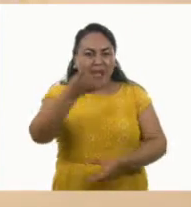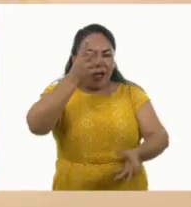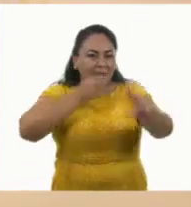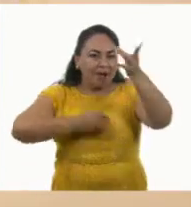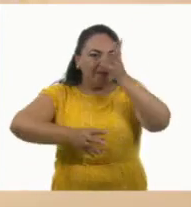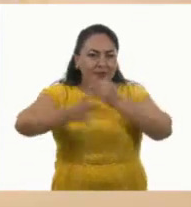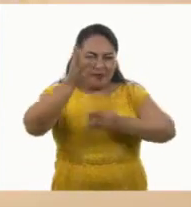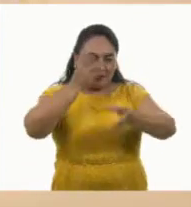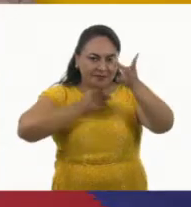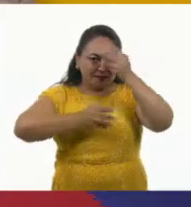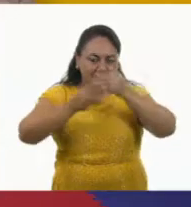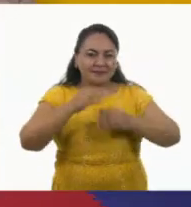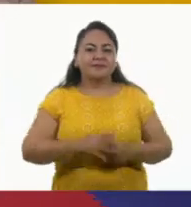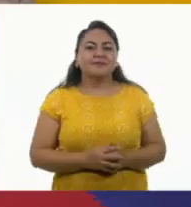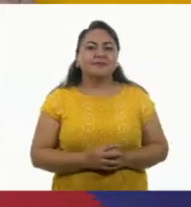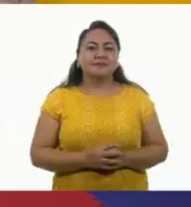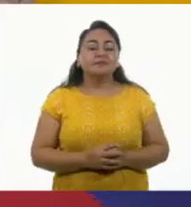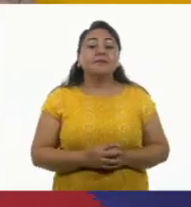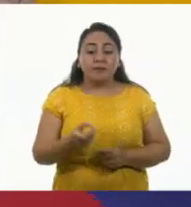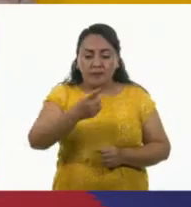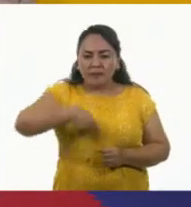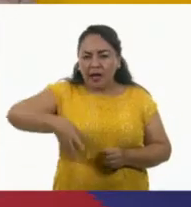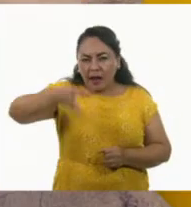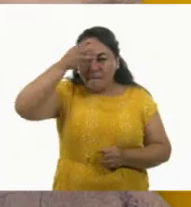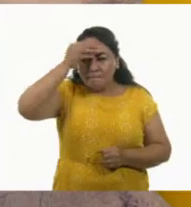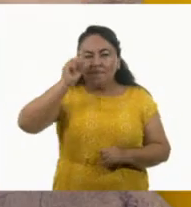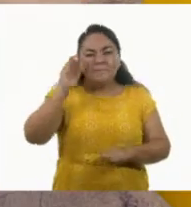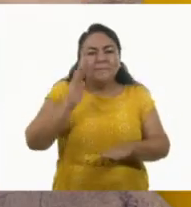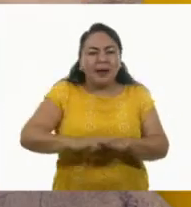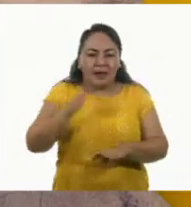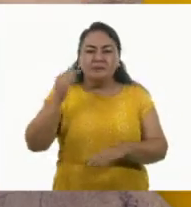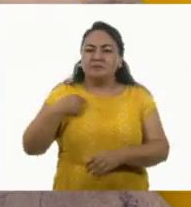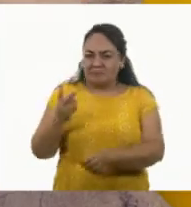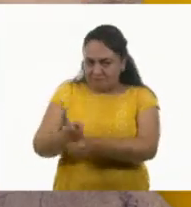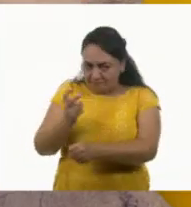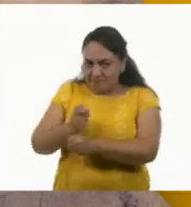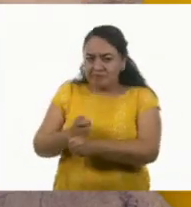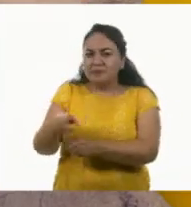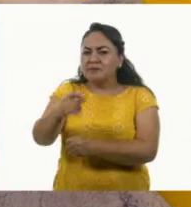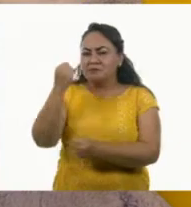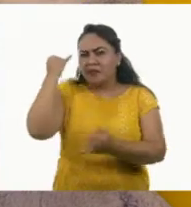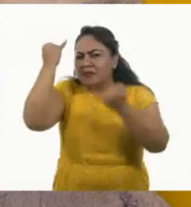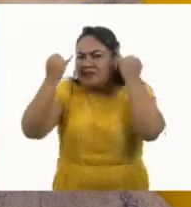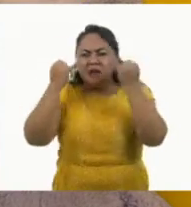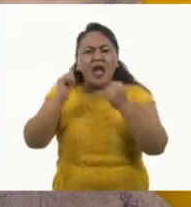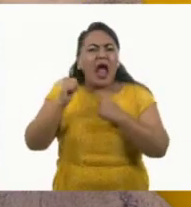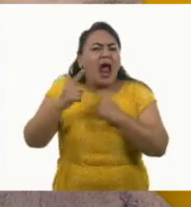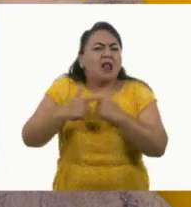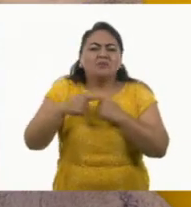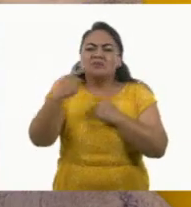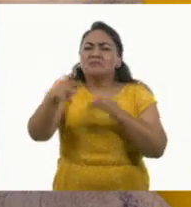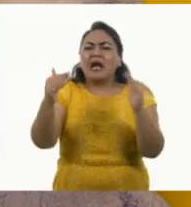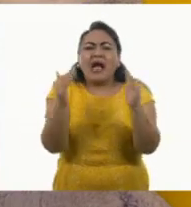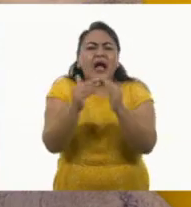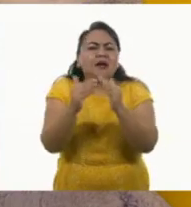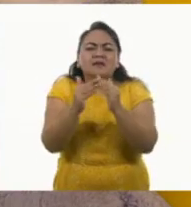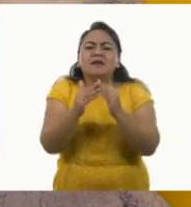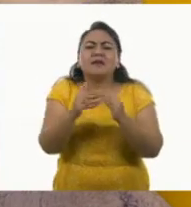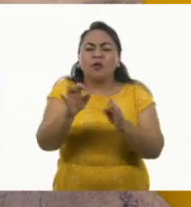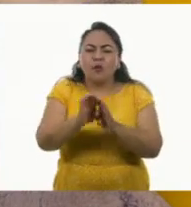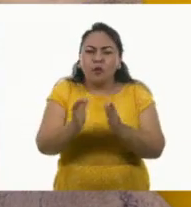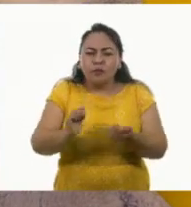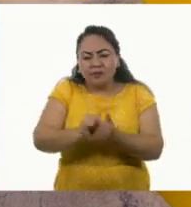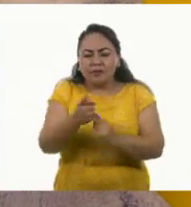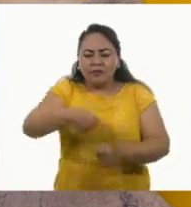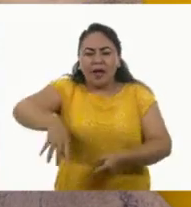aprendido hasta este momento. Aprendamos un poco más. Los invitamos a crear en algún espacio de su hogar un ambiente